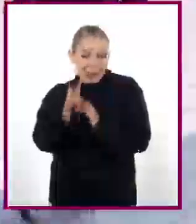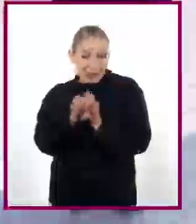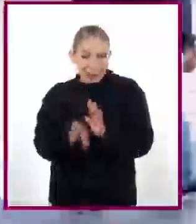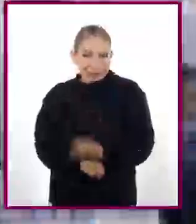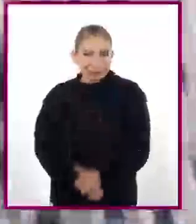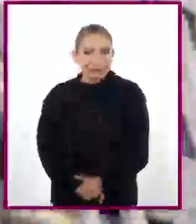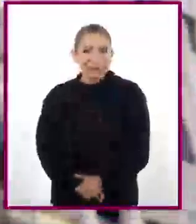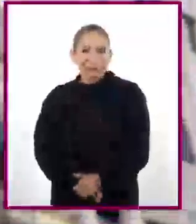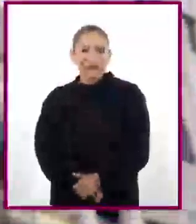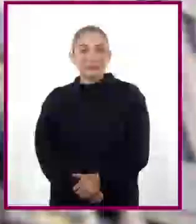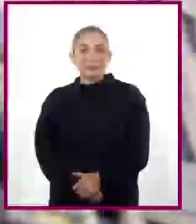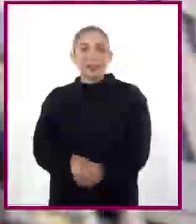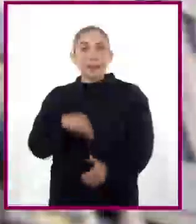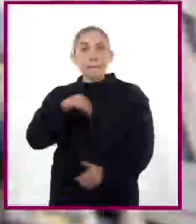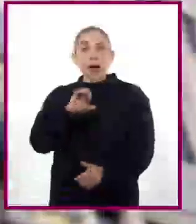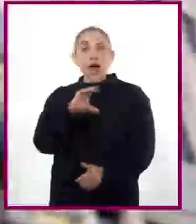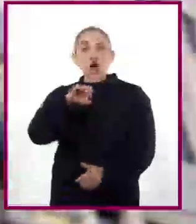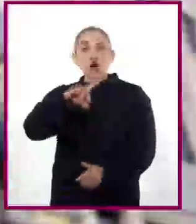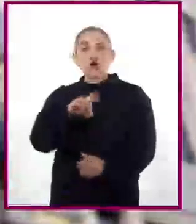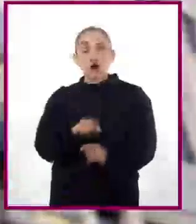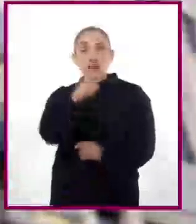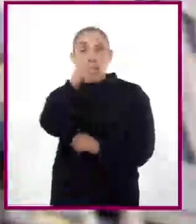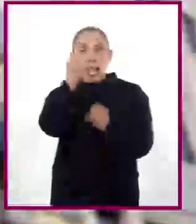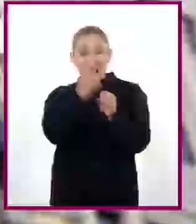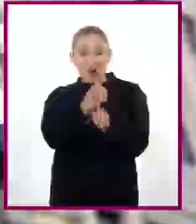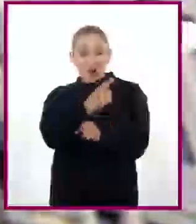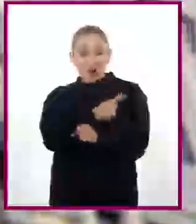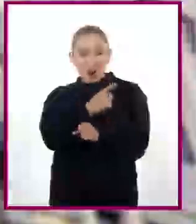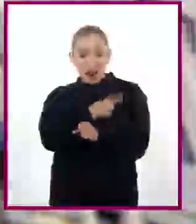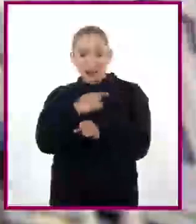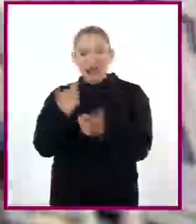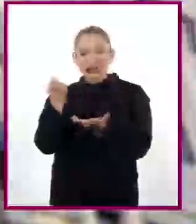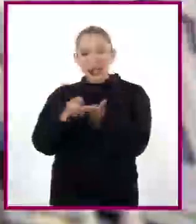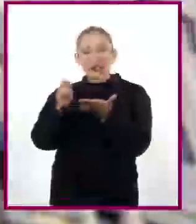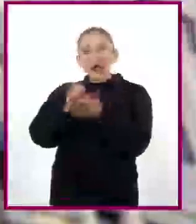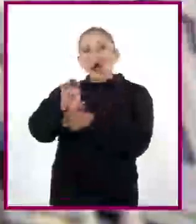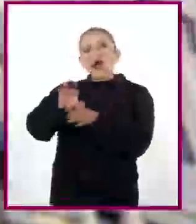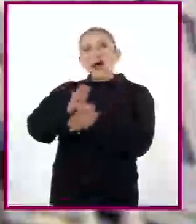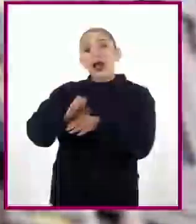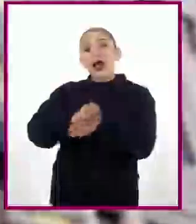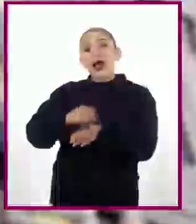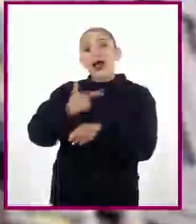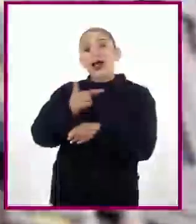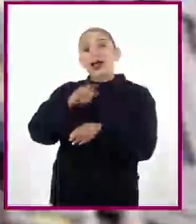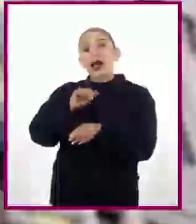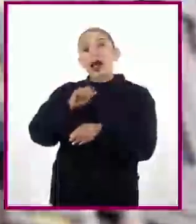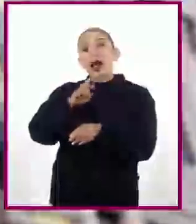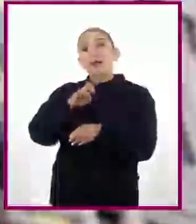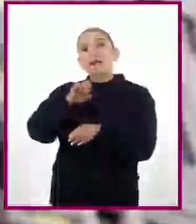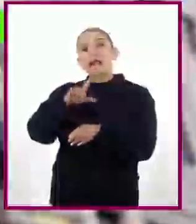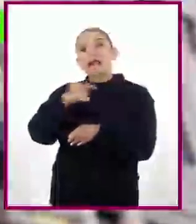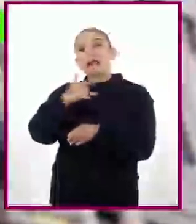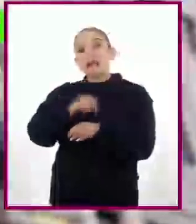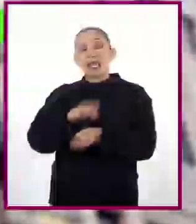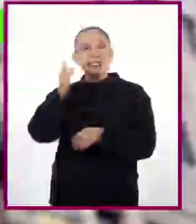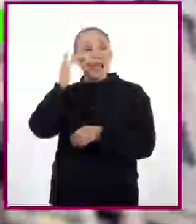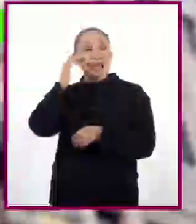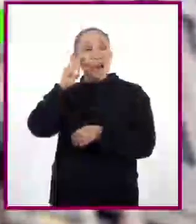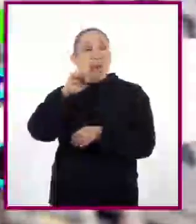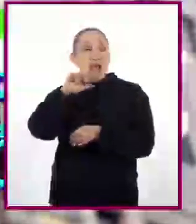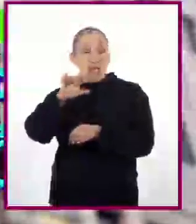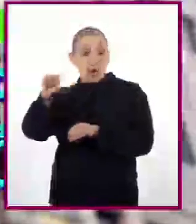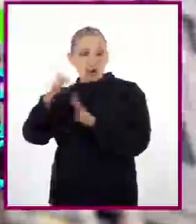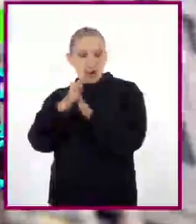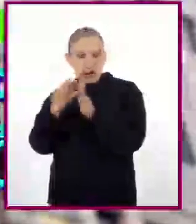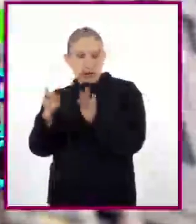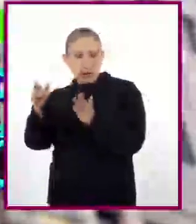casos. Macondo, en 100 años de soledad, del escritor colombiano Gabriel García Márquez. Y Santa María, en